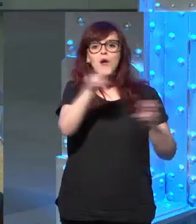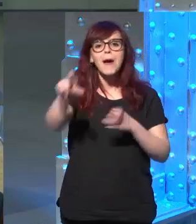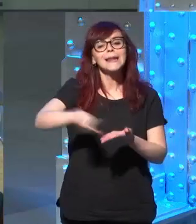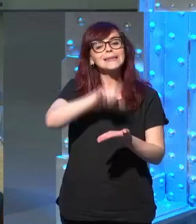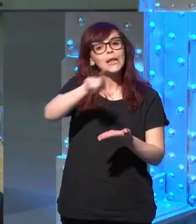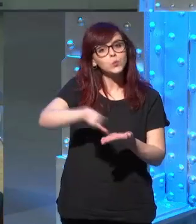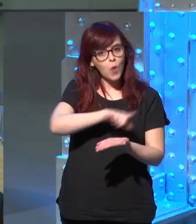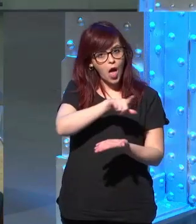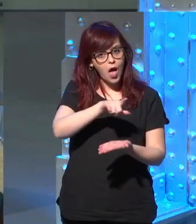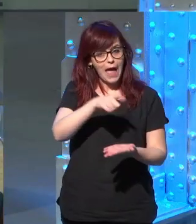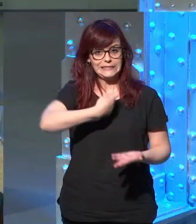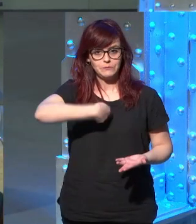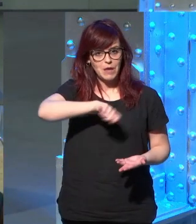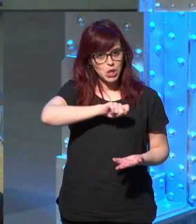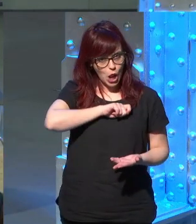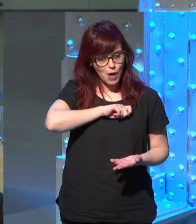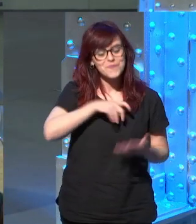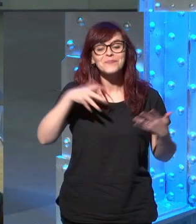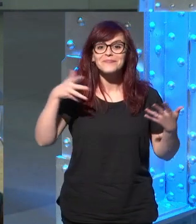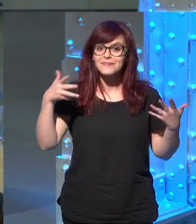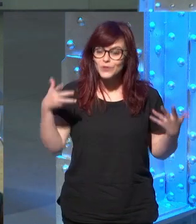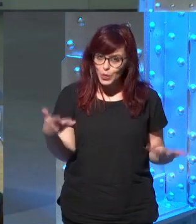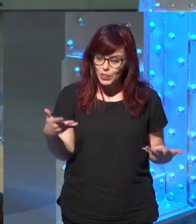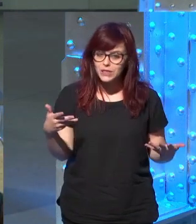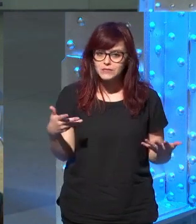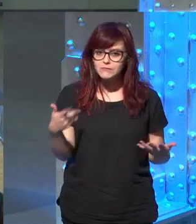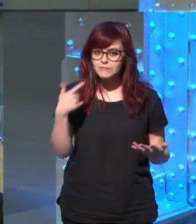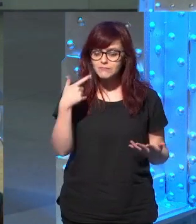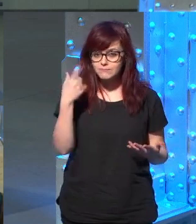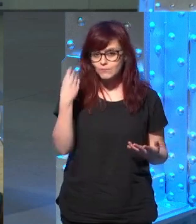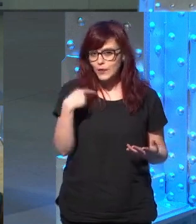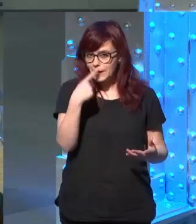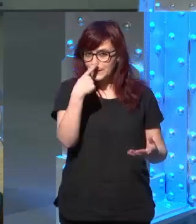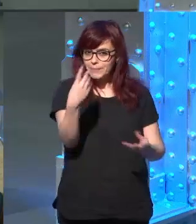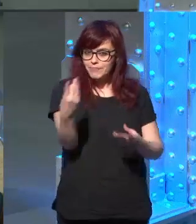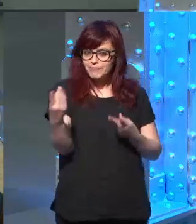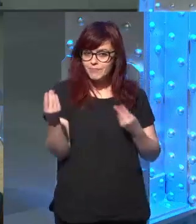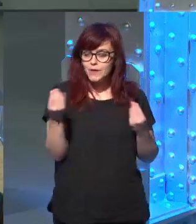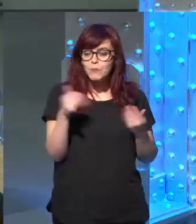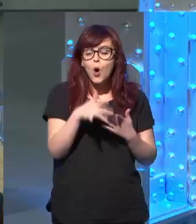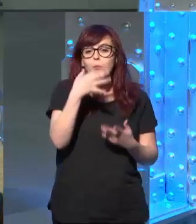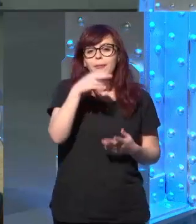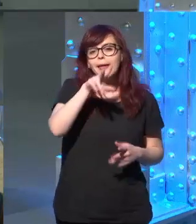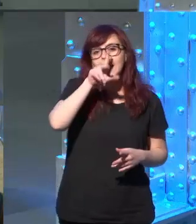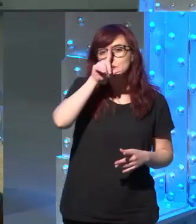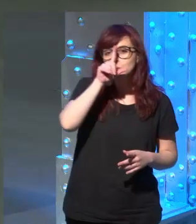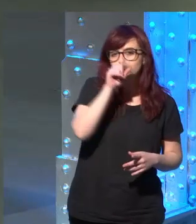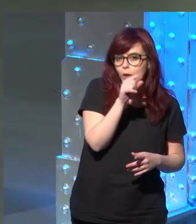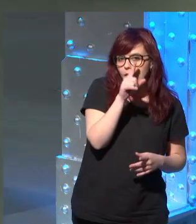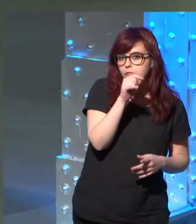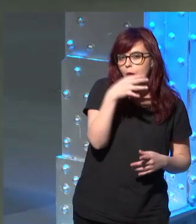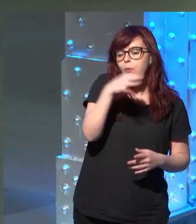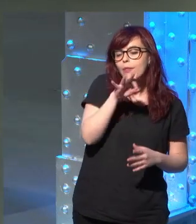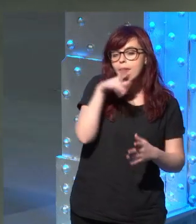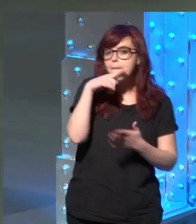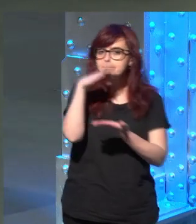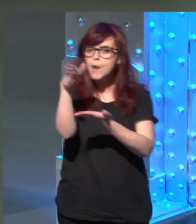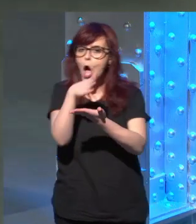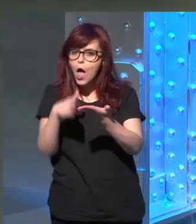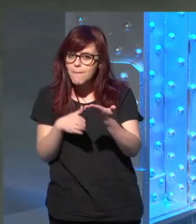Literatura Española. ¿Puede un tuit contener un poema? ¿Son las